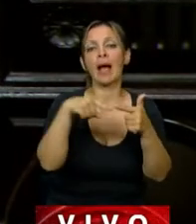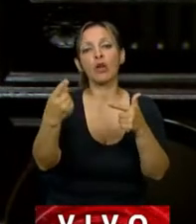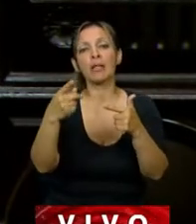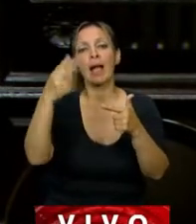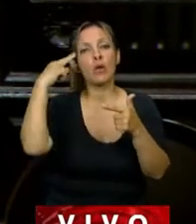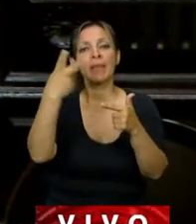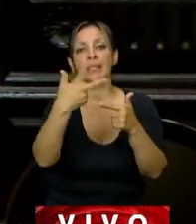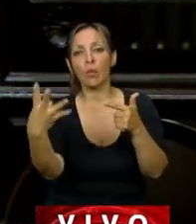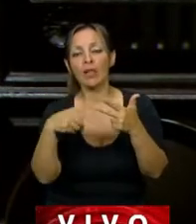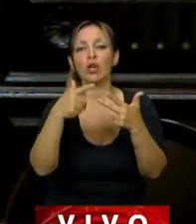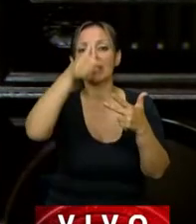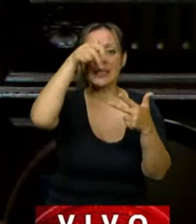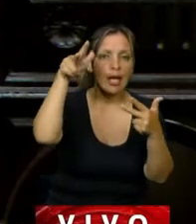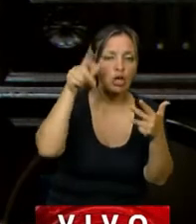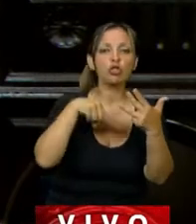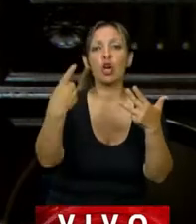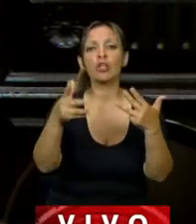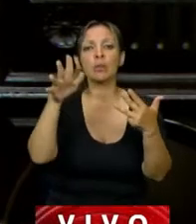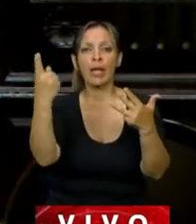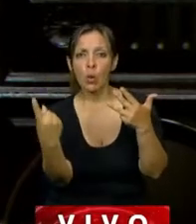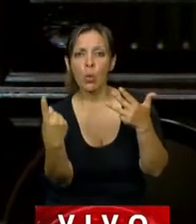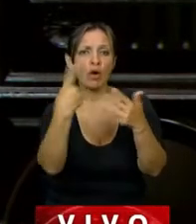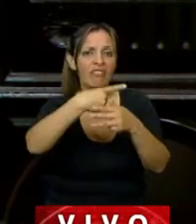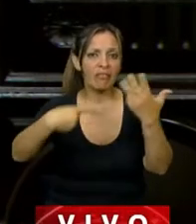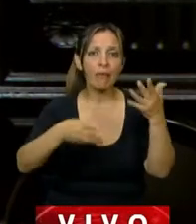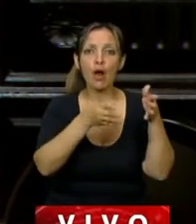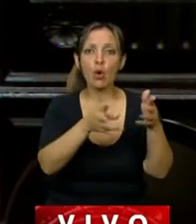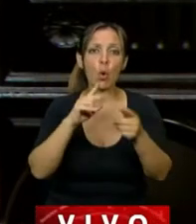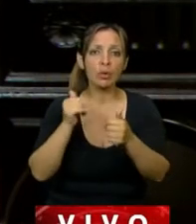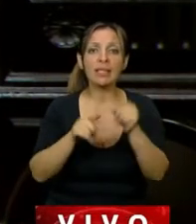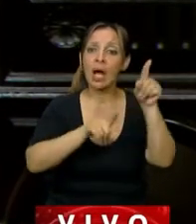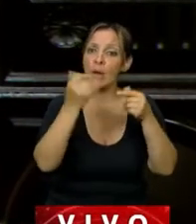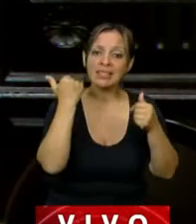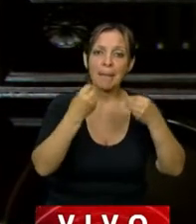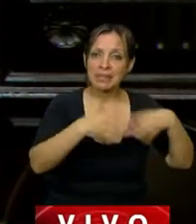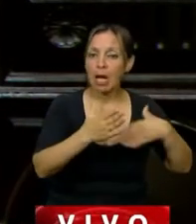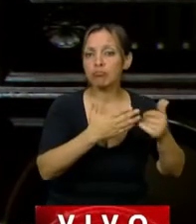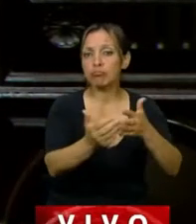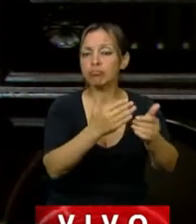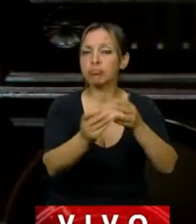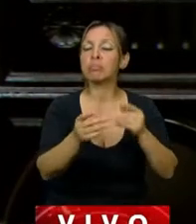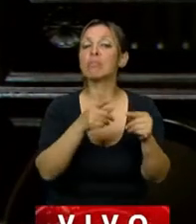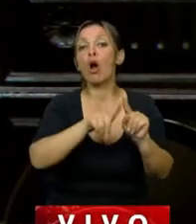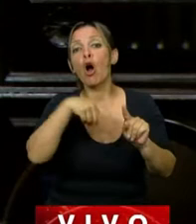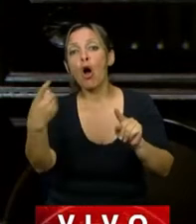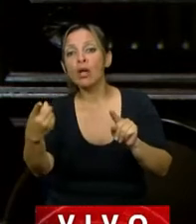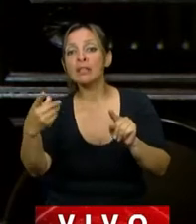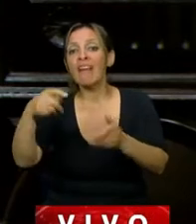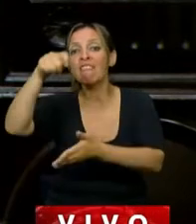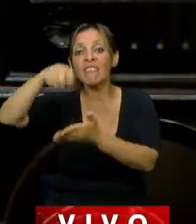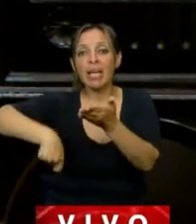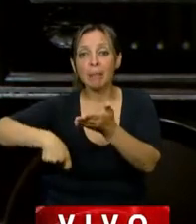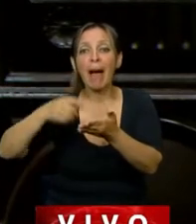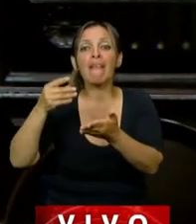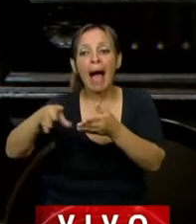934, la Ruta 68, la Ruta 51, algunas de ellas ya en ejecución, otras con firmas de convenios y